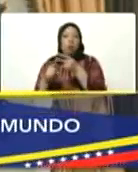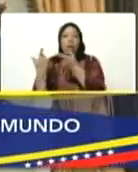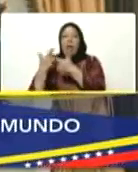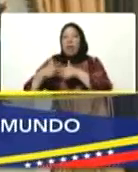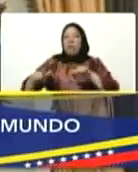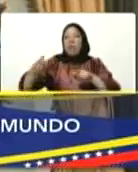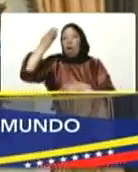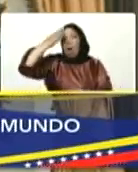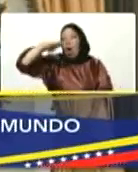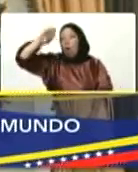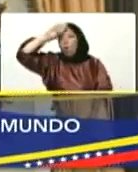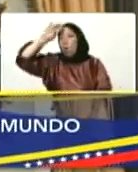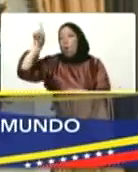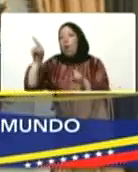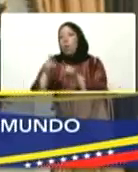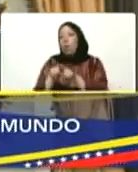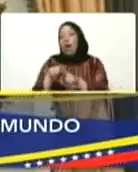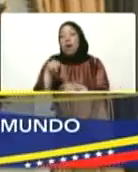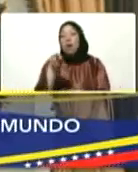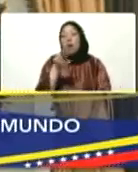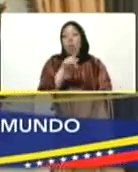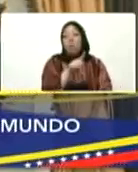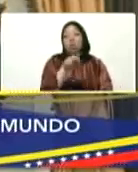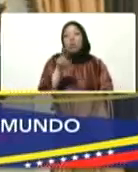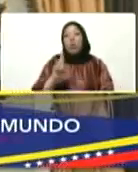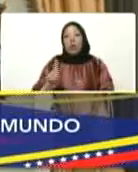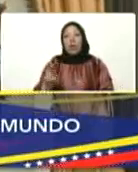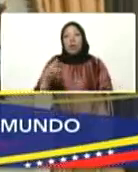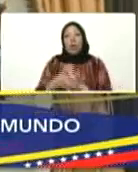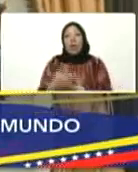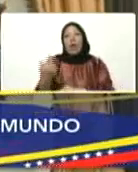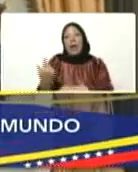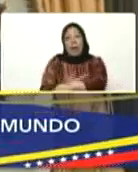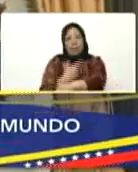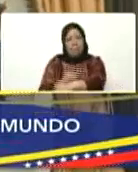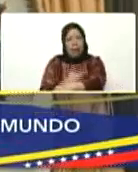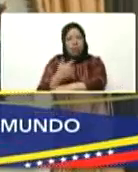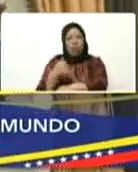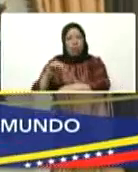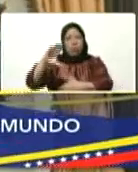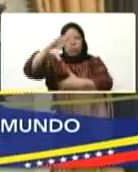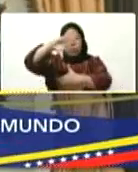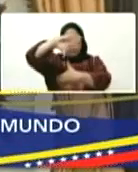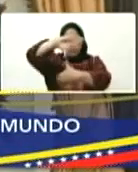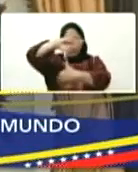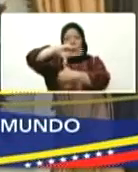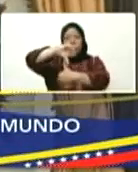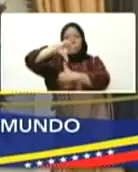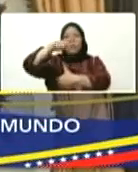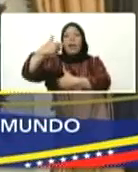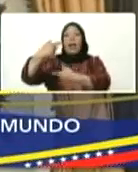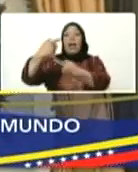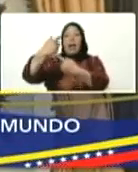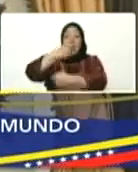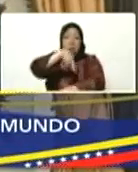Cuba y a Puerto Rico, las dos hermanas gemelas del Caribe, del Imperio Español por